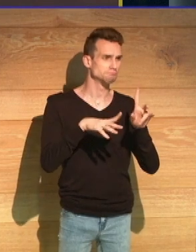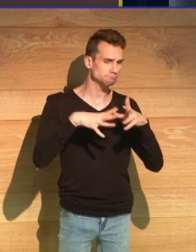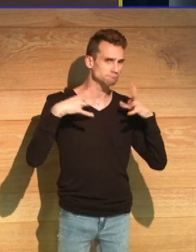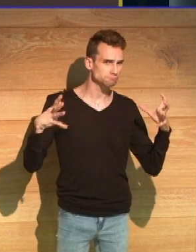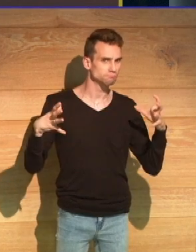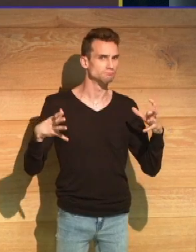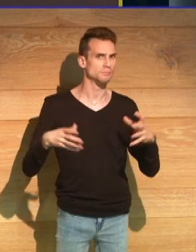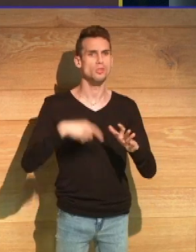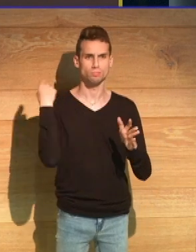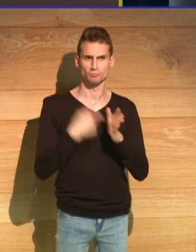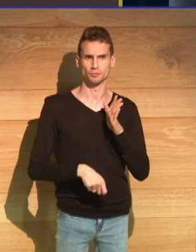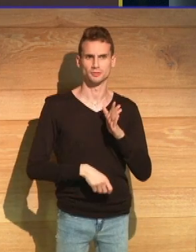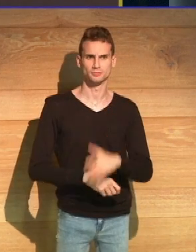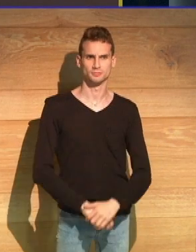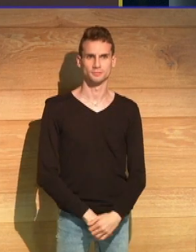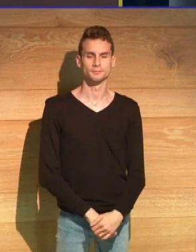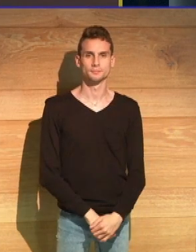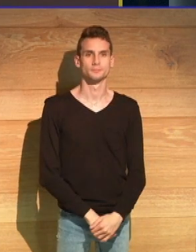fuerte